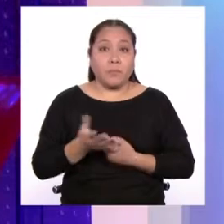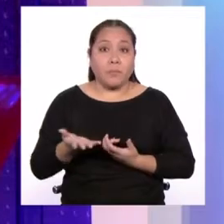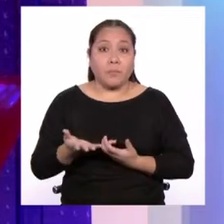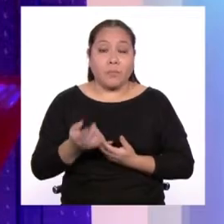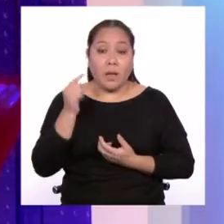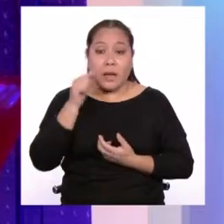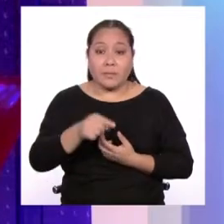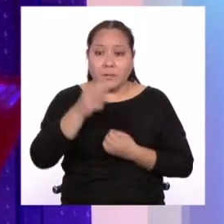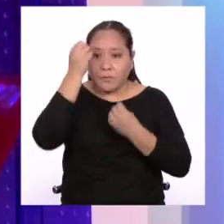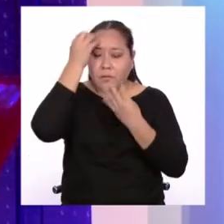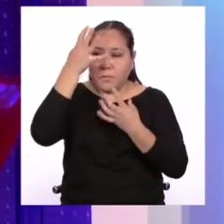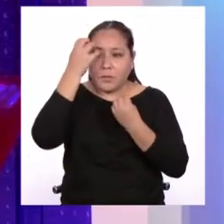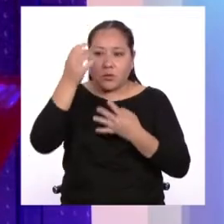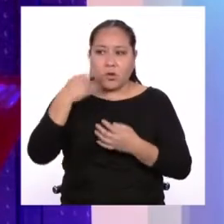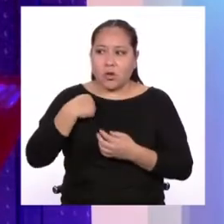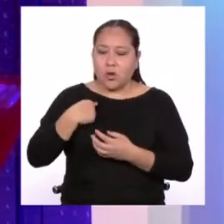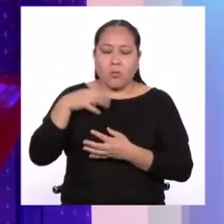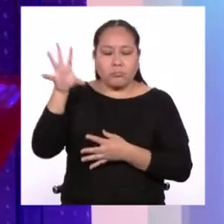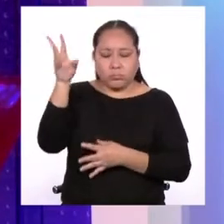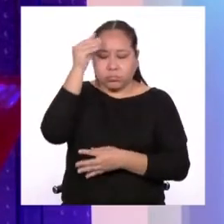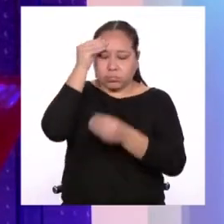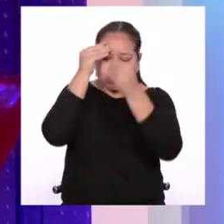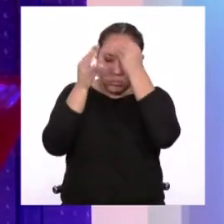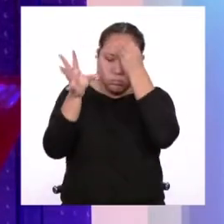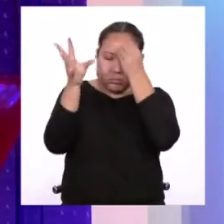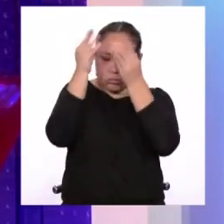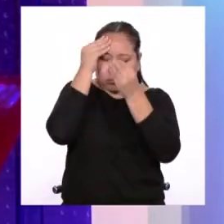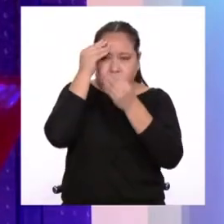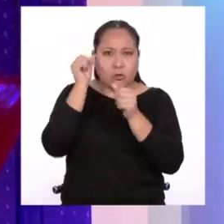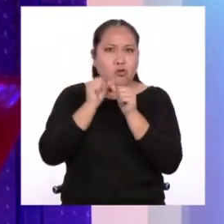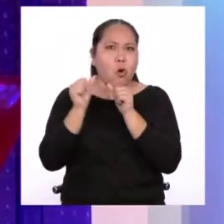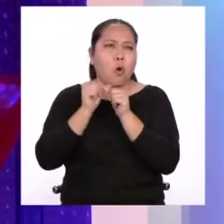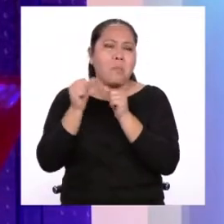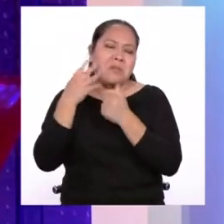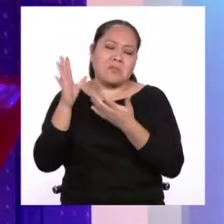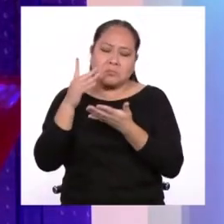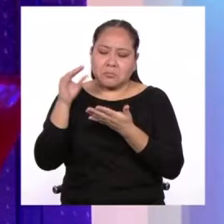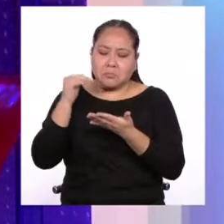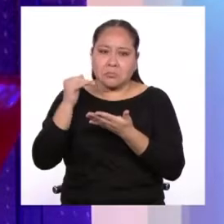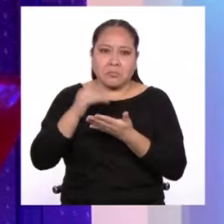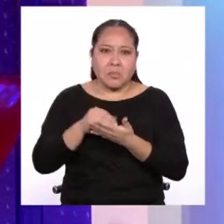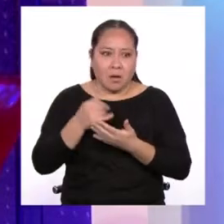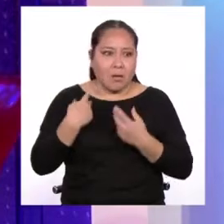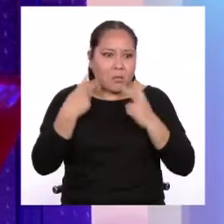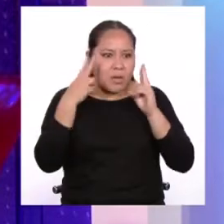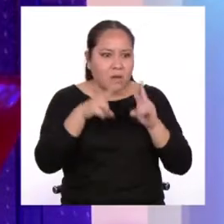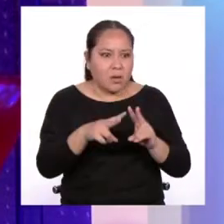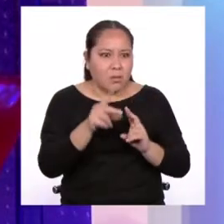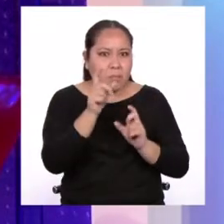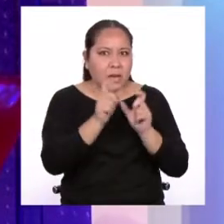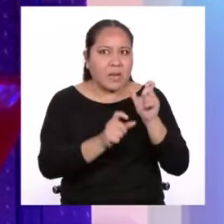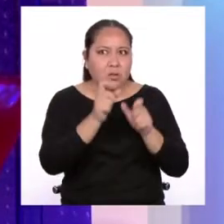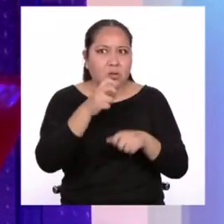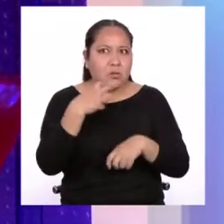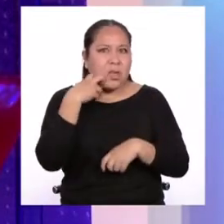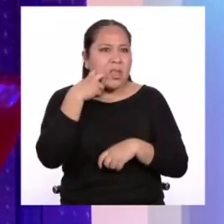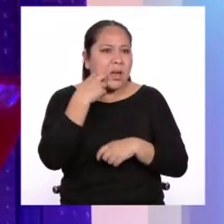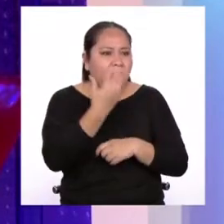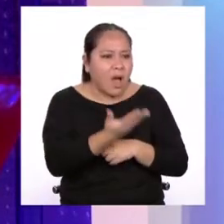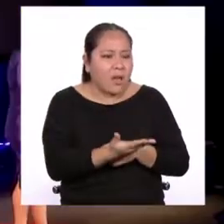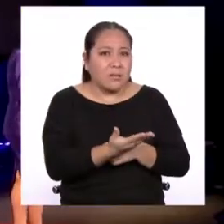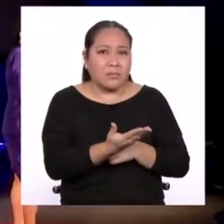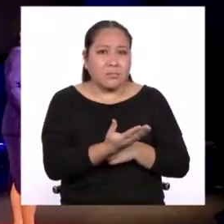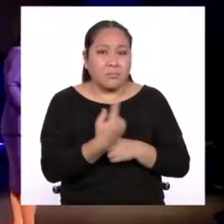Entonces, esa información que antes eran cifras estadísticas, ahora eran gente de carne y